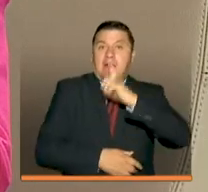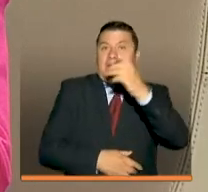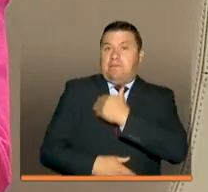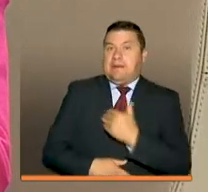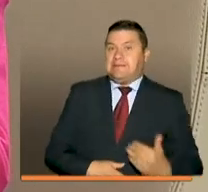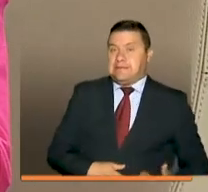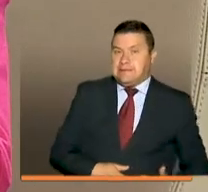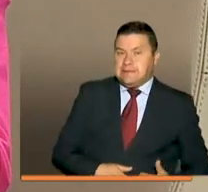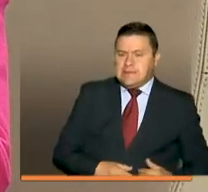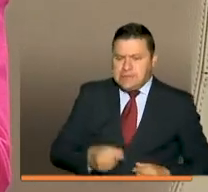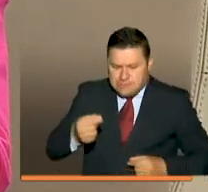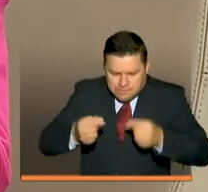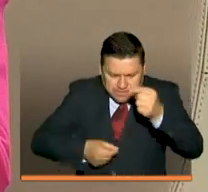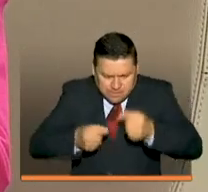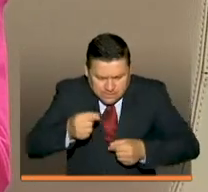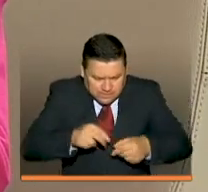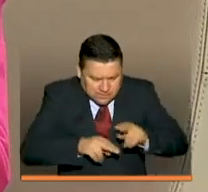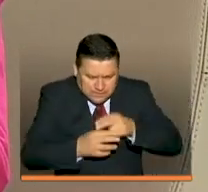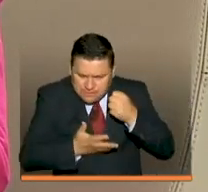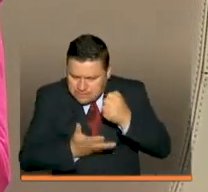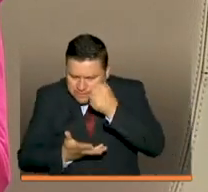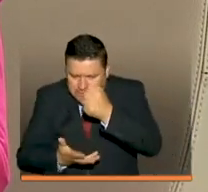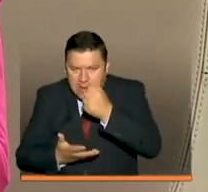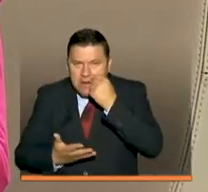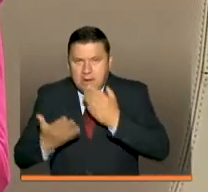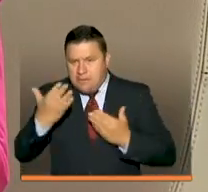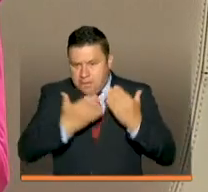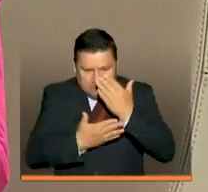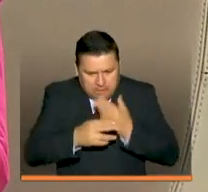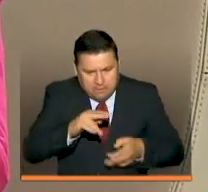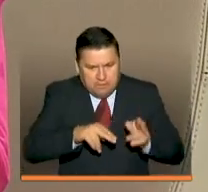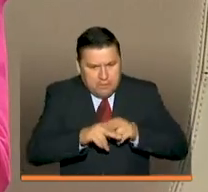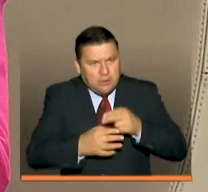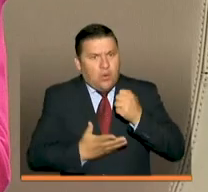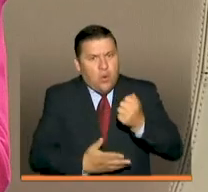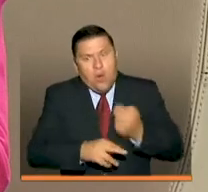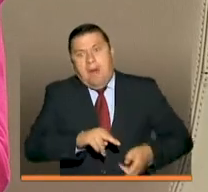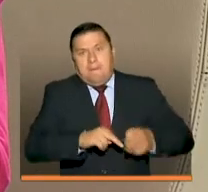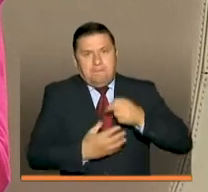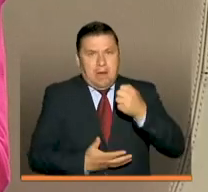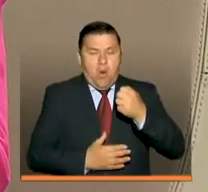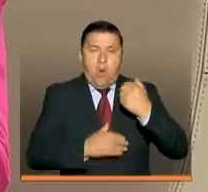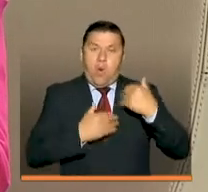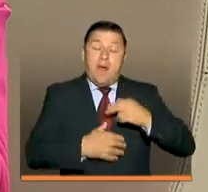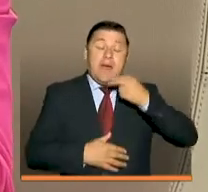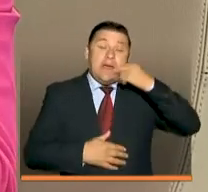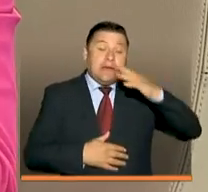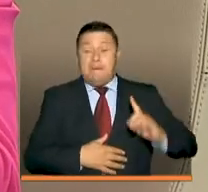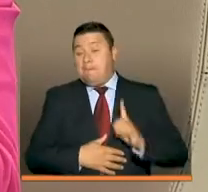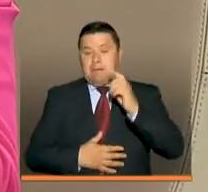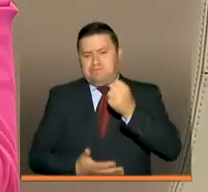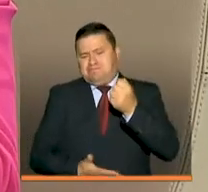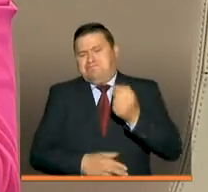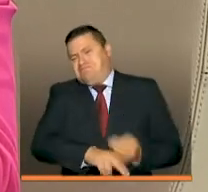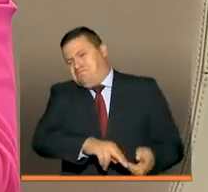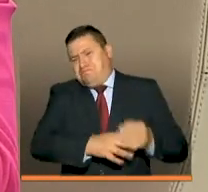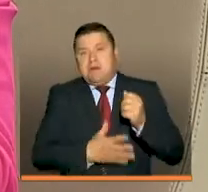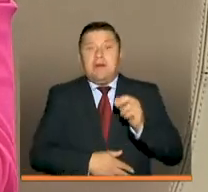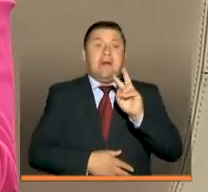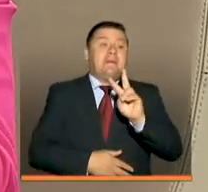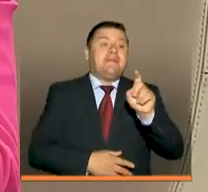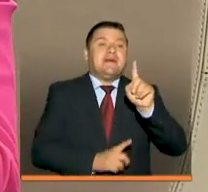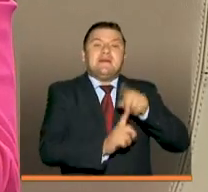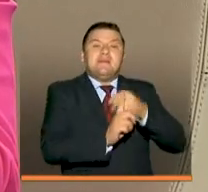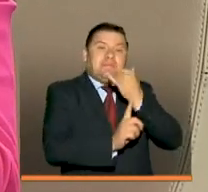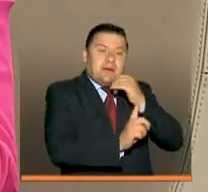y tenemos una tasa de crecimiento pues mucho mayor a la observada, no solamente que sea el más alto de la historia, sino lo que ha pasado en 26 meses.